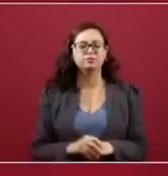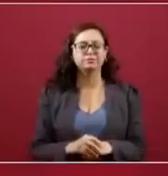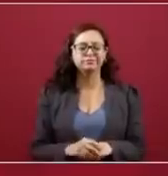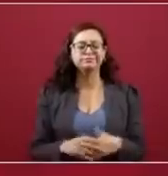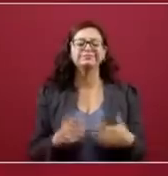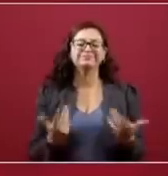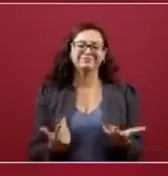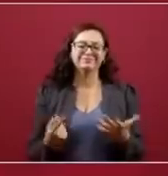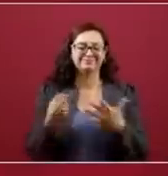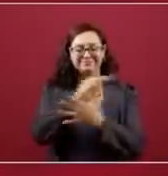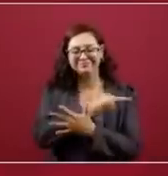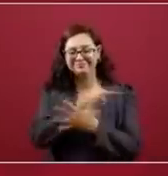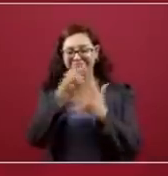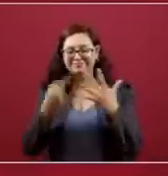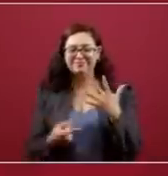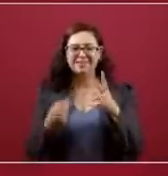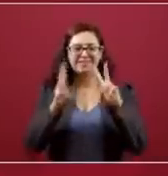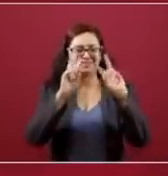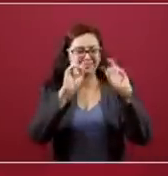tratar